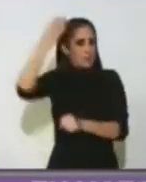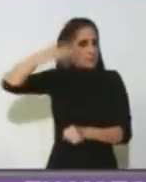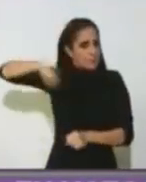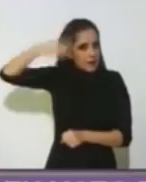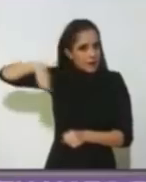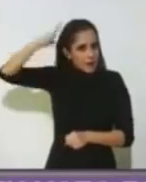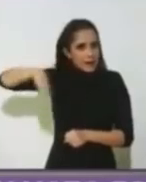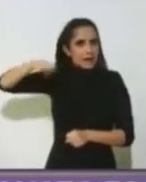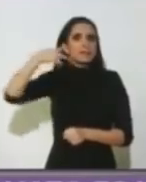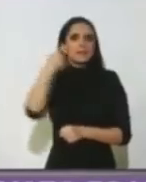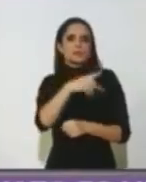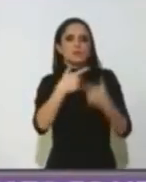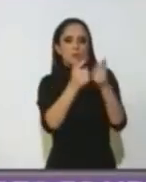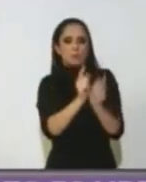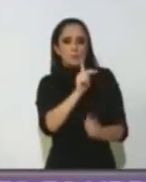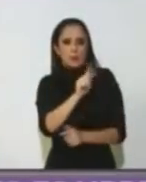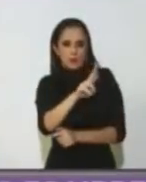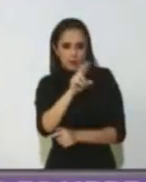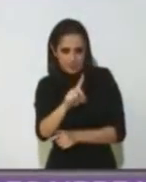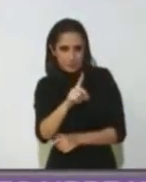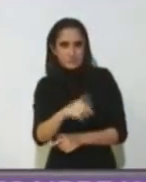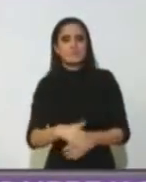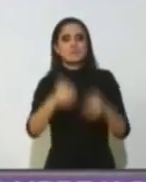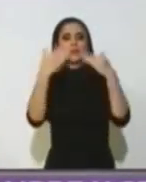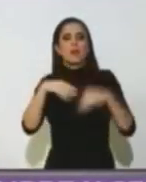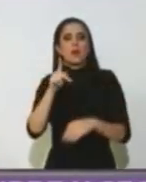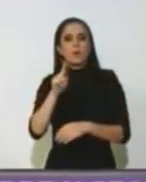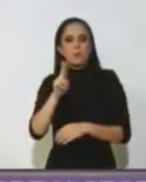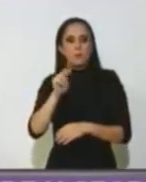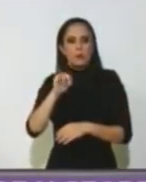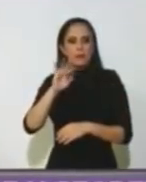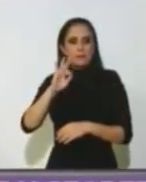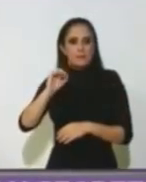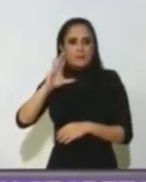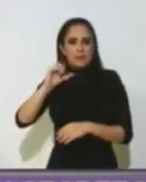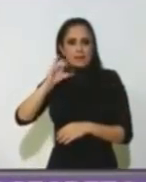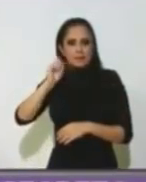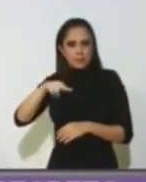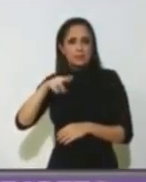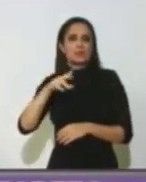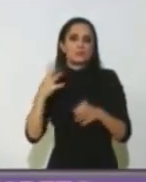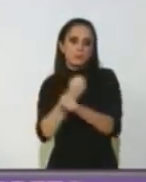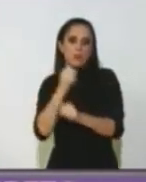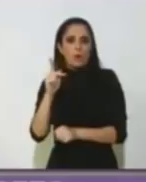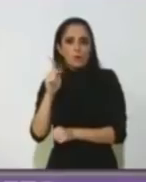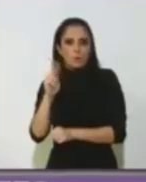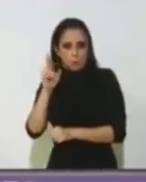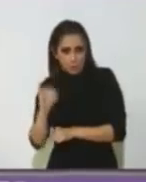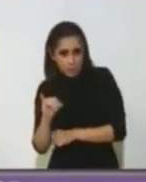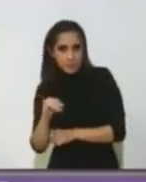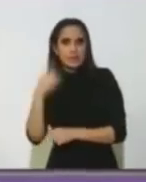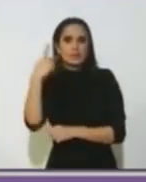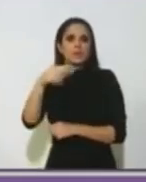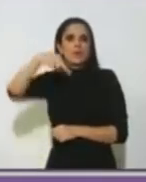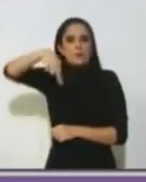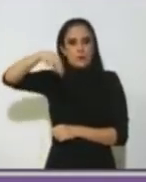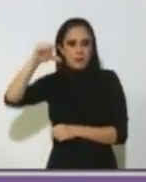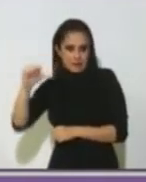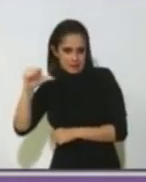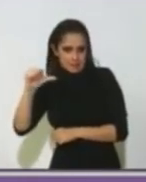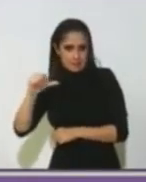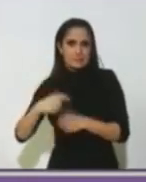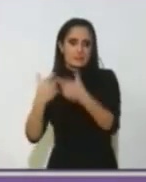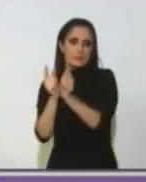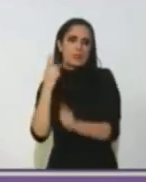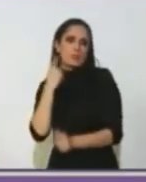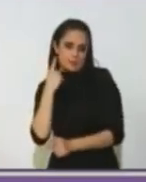alejandra muchas gracias muchas gracias a todas gracias y purificación carpintero de nueva alianza es negro muchas gracias a todos gracias